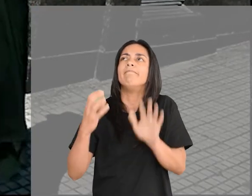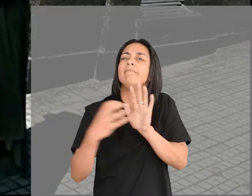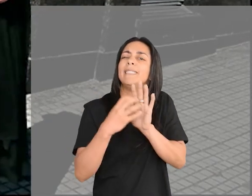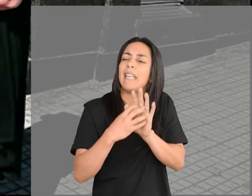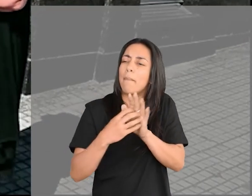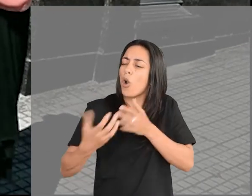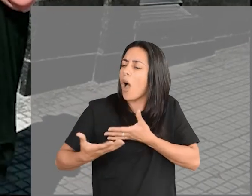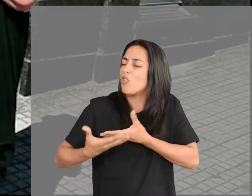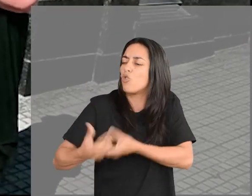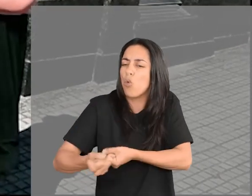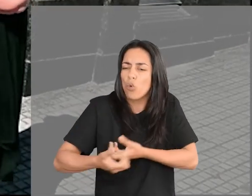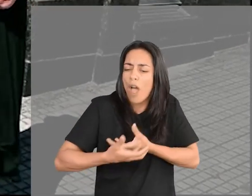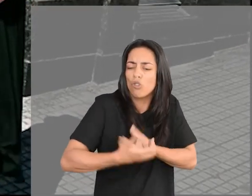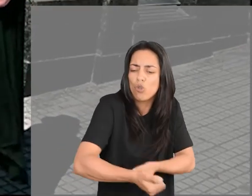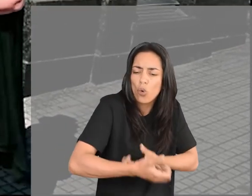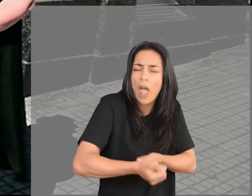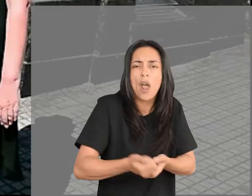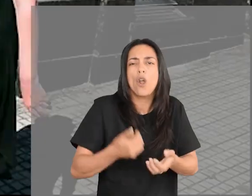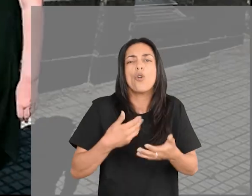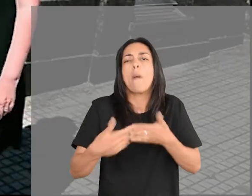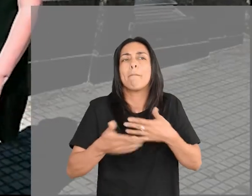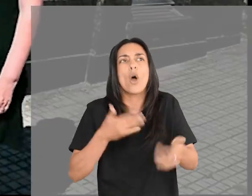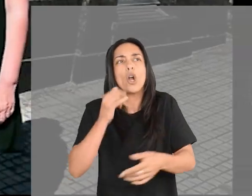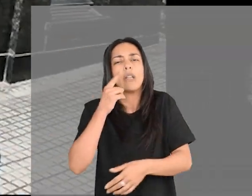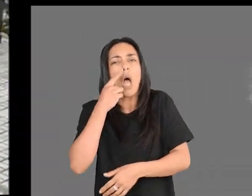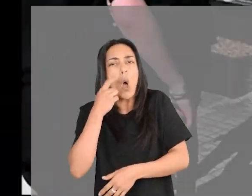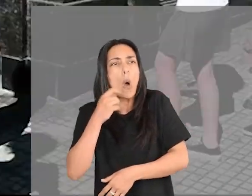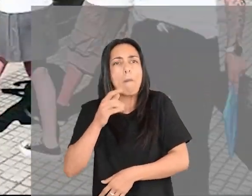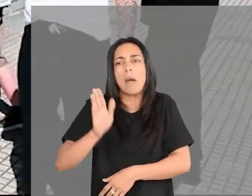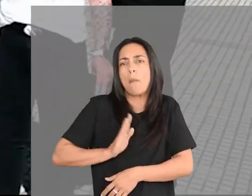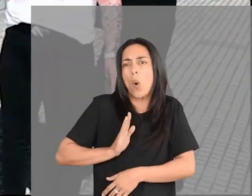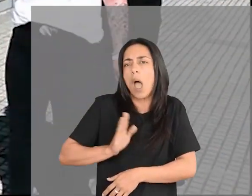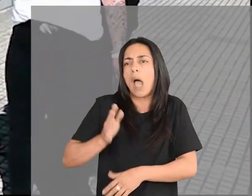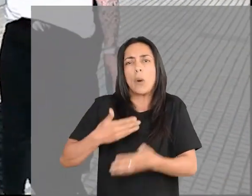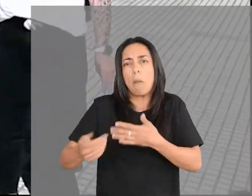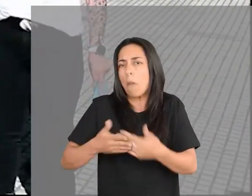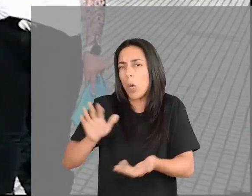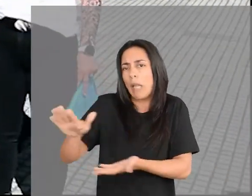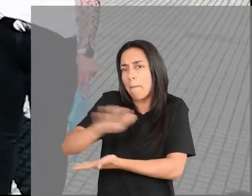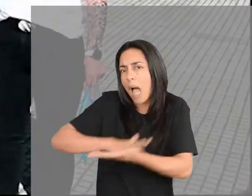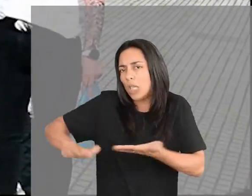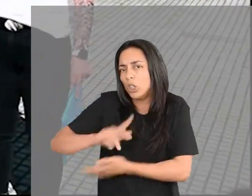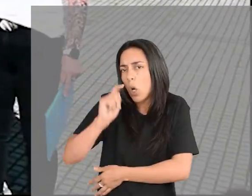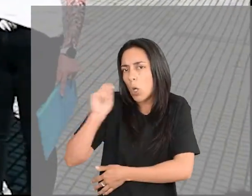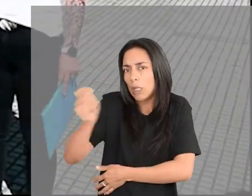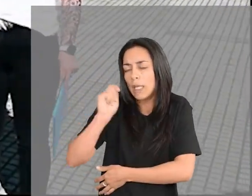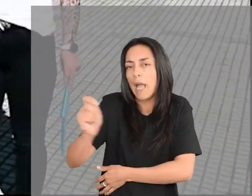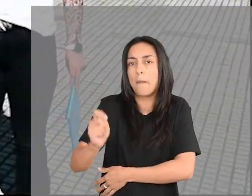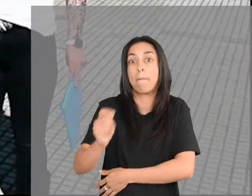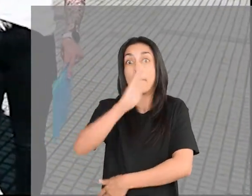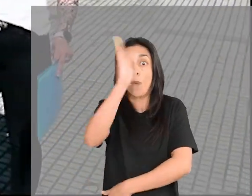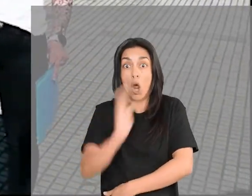ser hombre, aunque haya una mujer en el lugar, en el espacio. Y poetisa nuestra, que nos consta